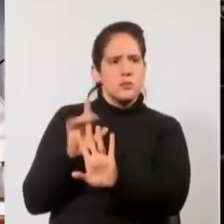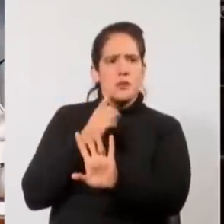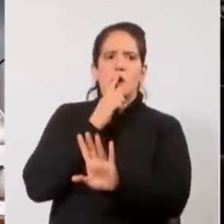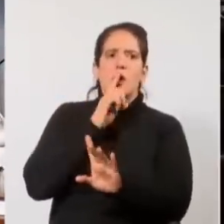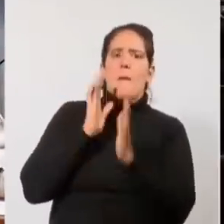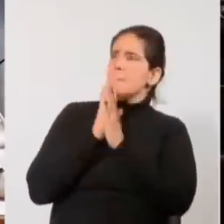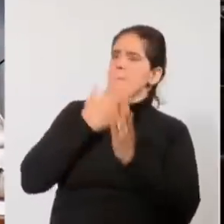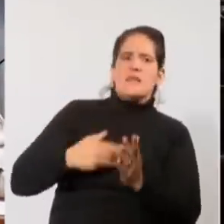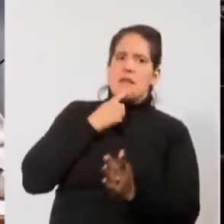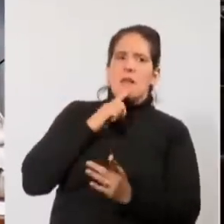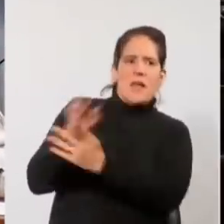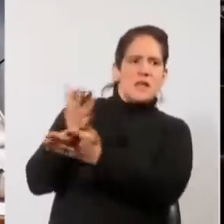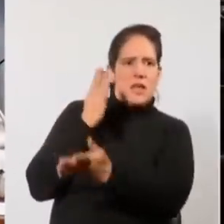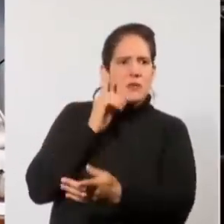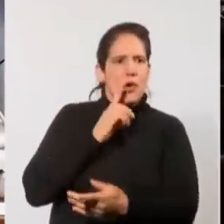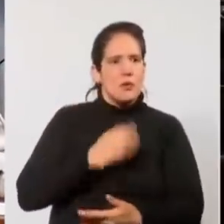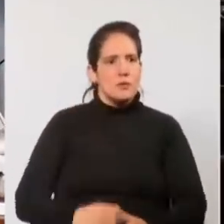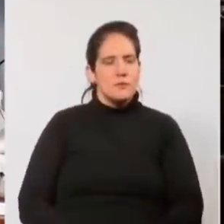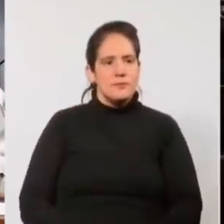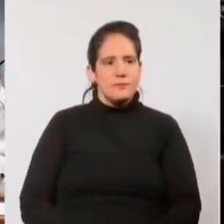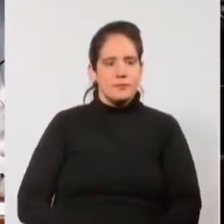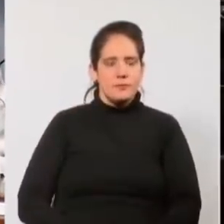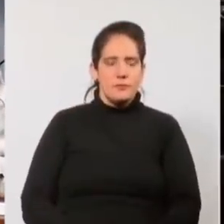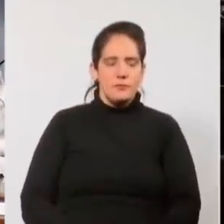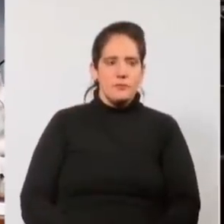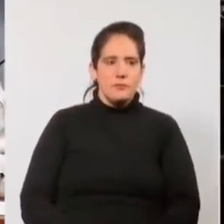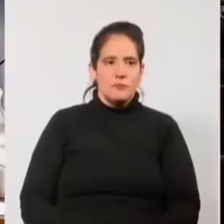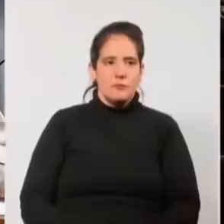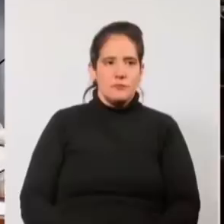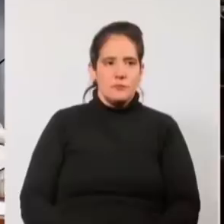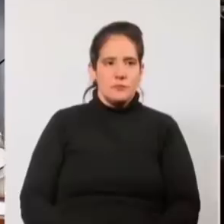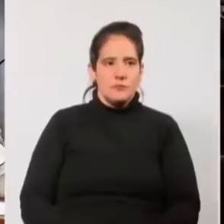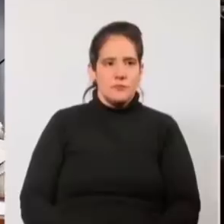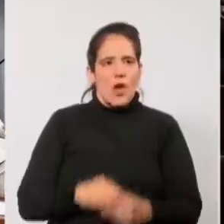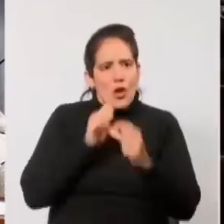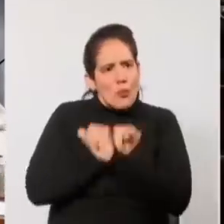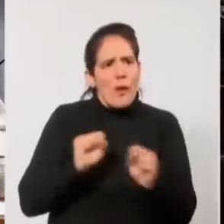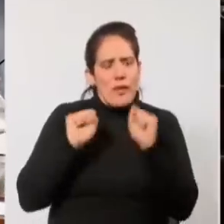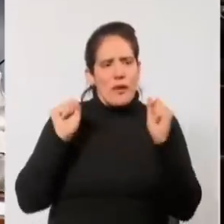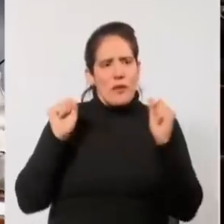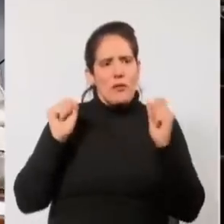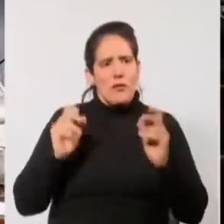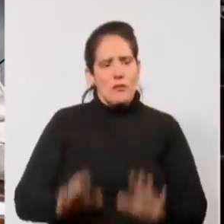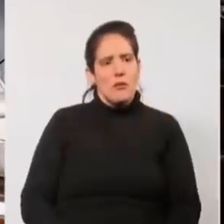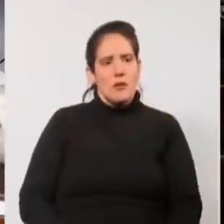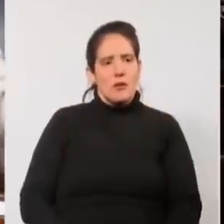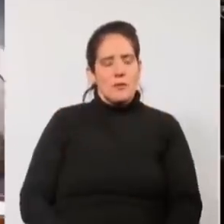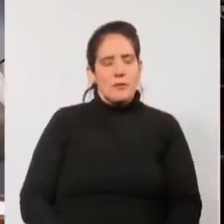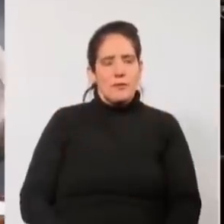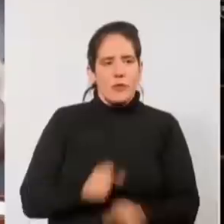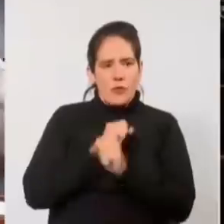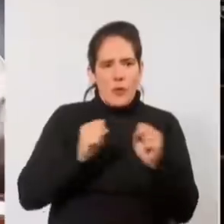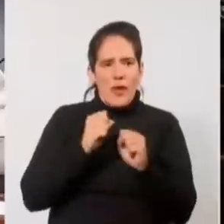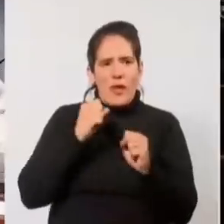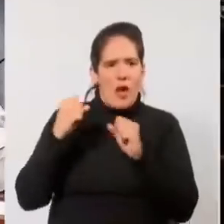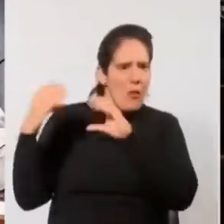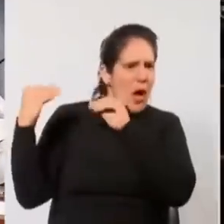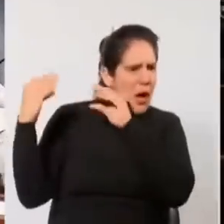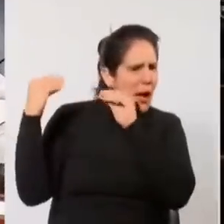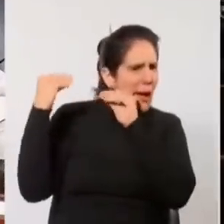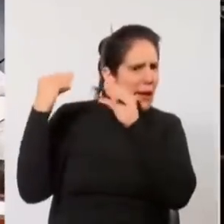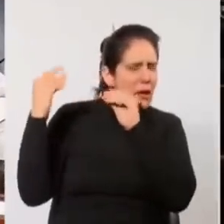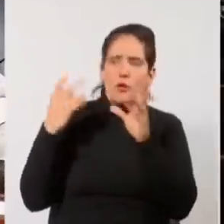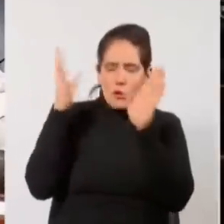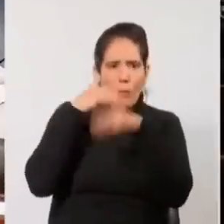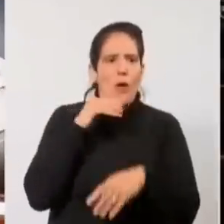señora presidenta. Les pido, por favor, que dejen hablar a la senadora. No es posible hablar con alguien que permanentemente